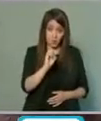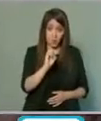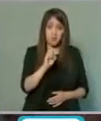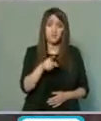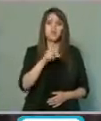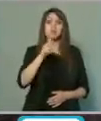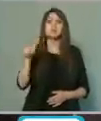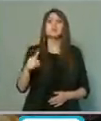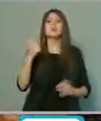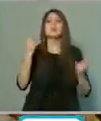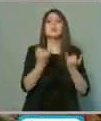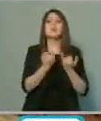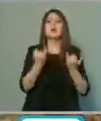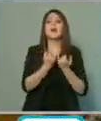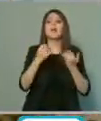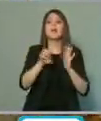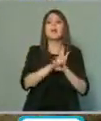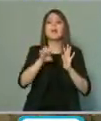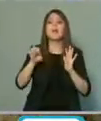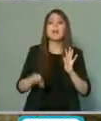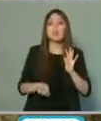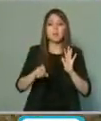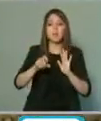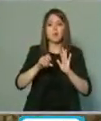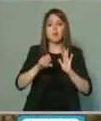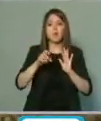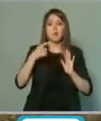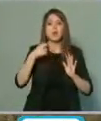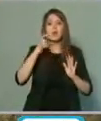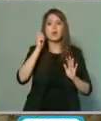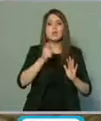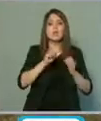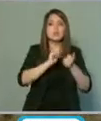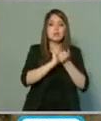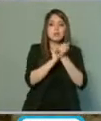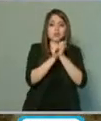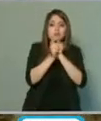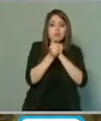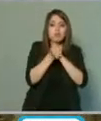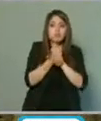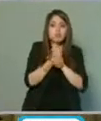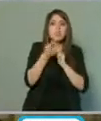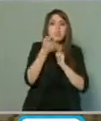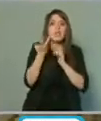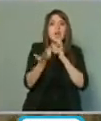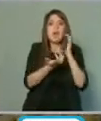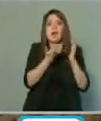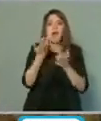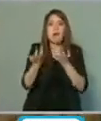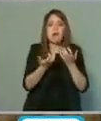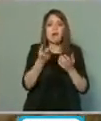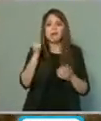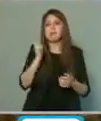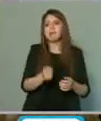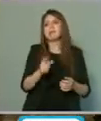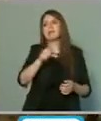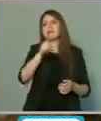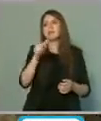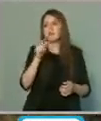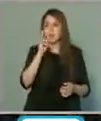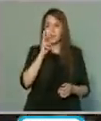vaya a ser como cuando uno se mete bien caliente la cosa y se quema uno el qué. Bueno, ¿para qué les